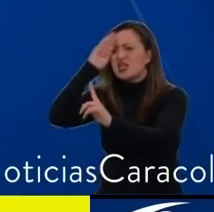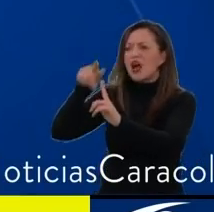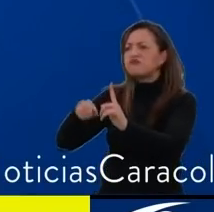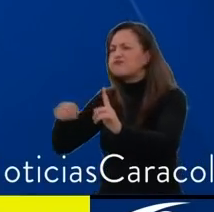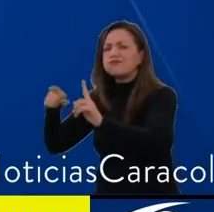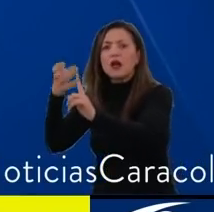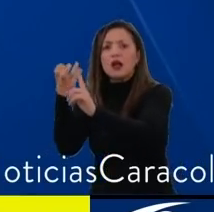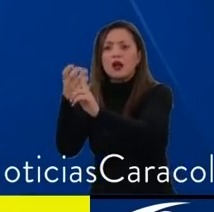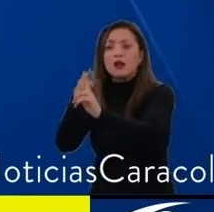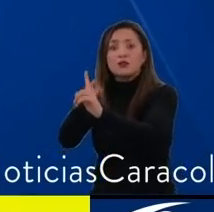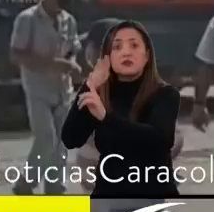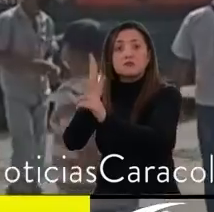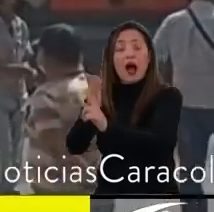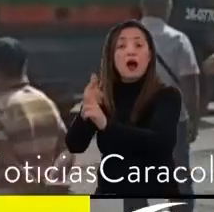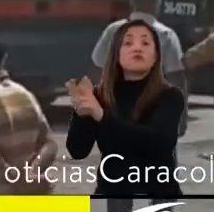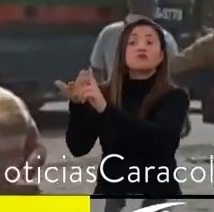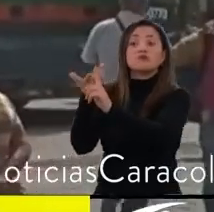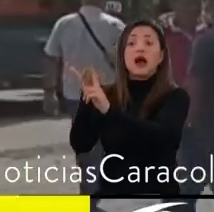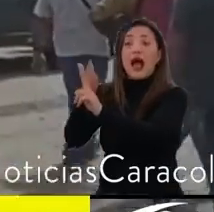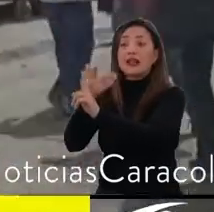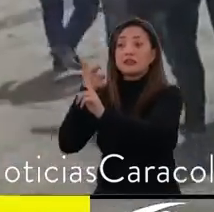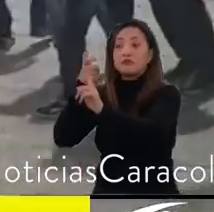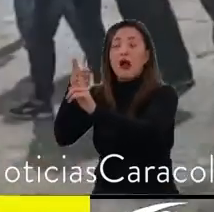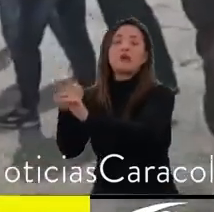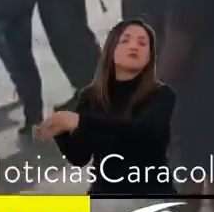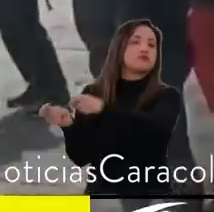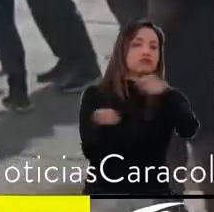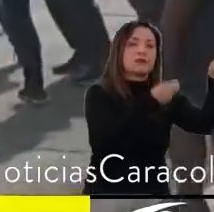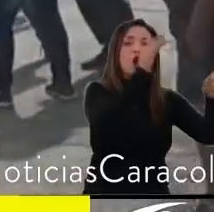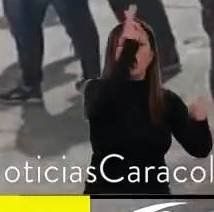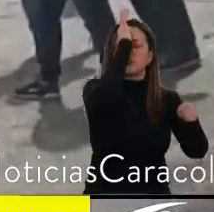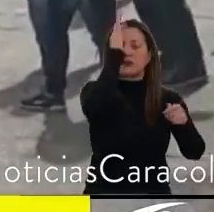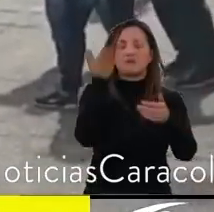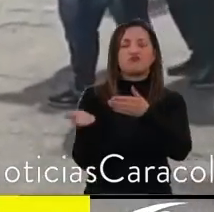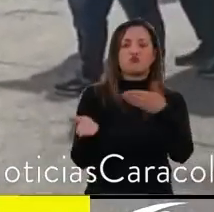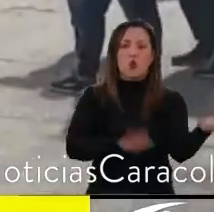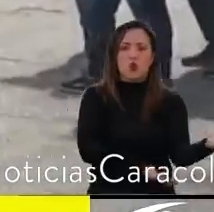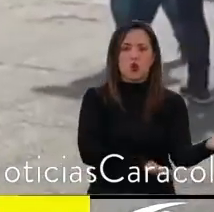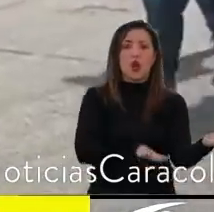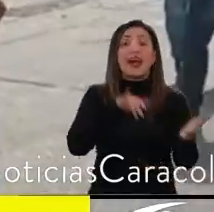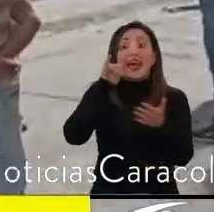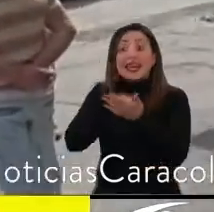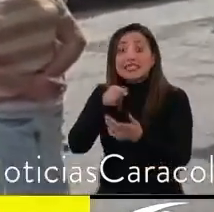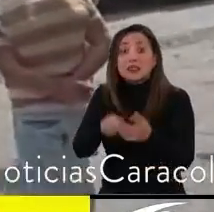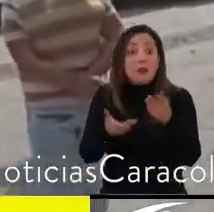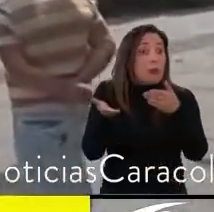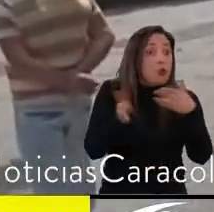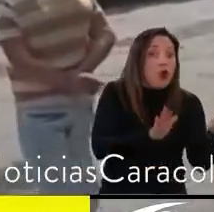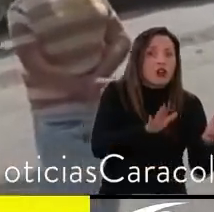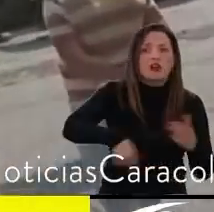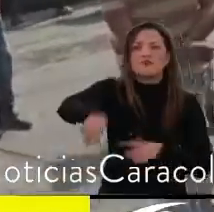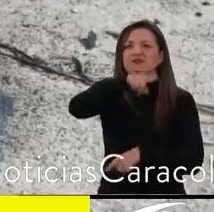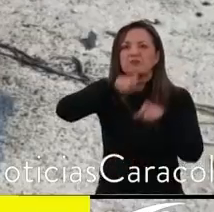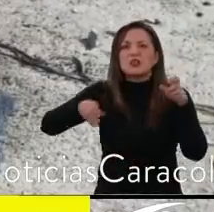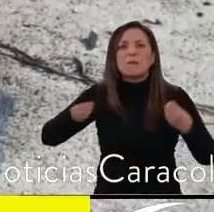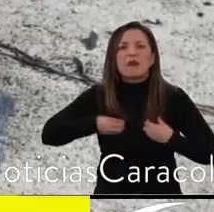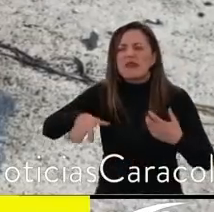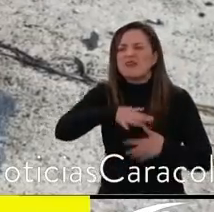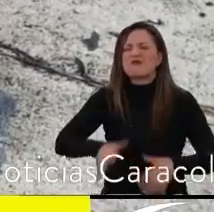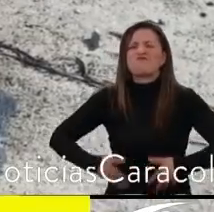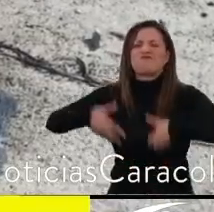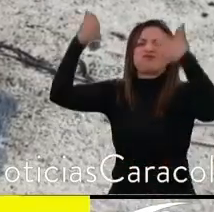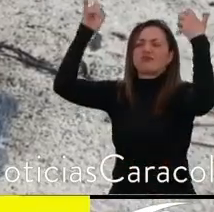el hombre fue trasladado a un centro asistencial, murió por la gravedad de las heridas y en ese momento se desató la furia de la comunidad,